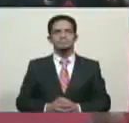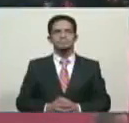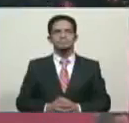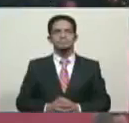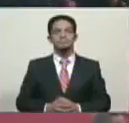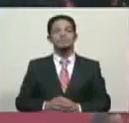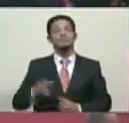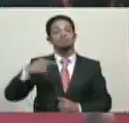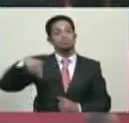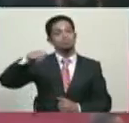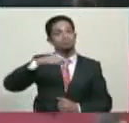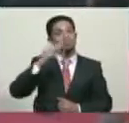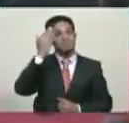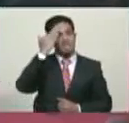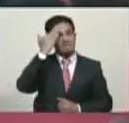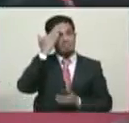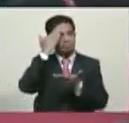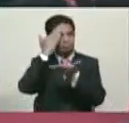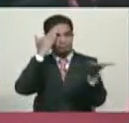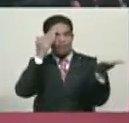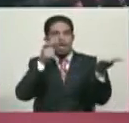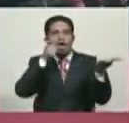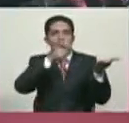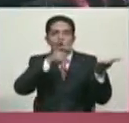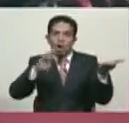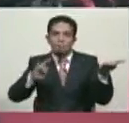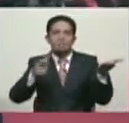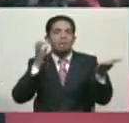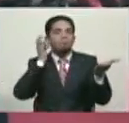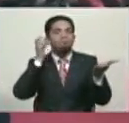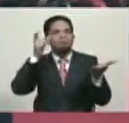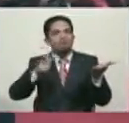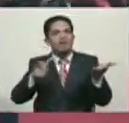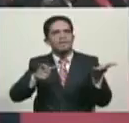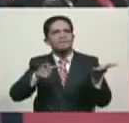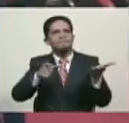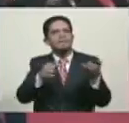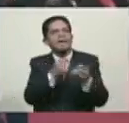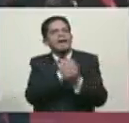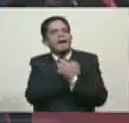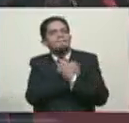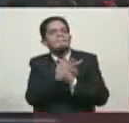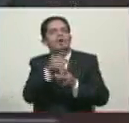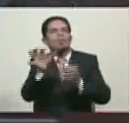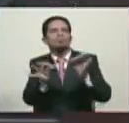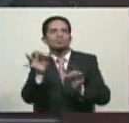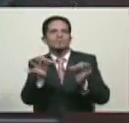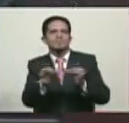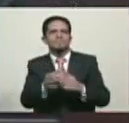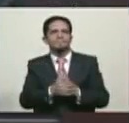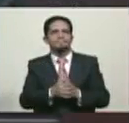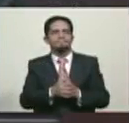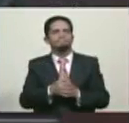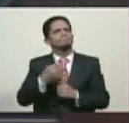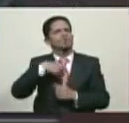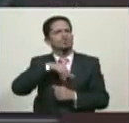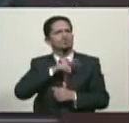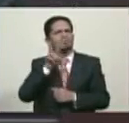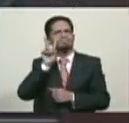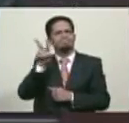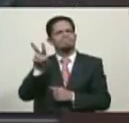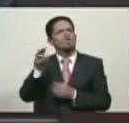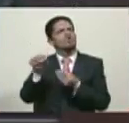Sabemos que son hombres y mujeres de justicia, y eso lo pudimos ver incluso con una exacta explicación